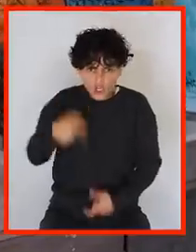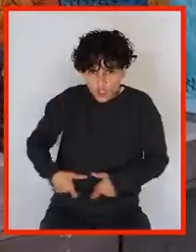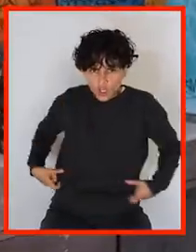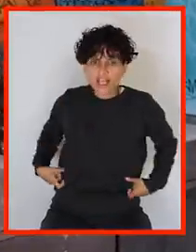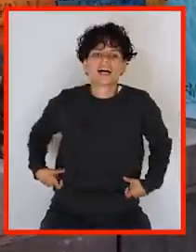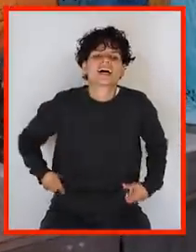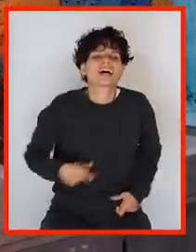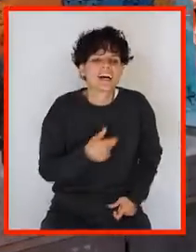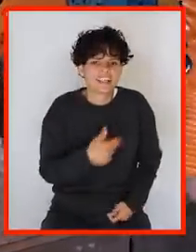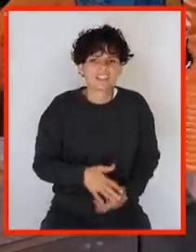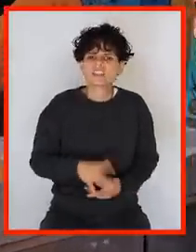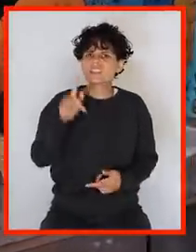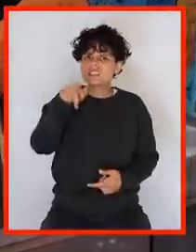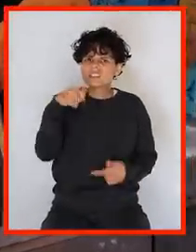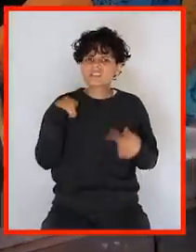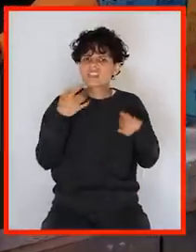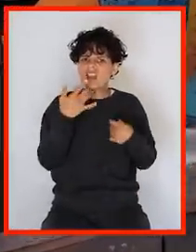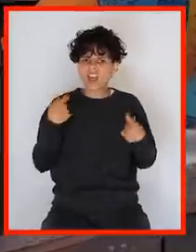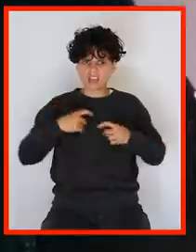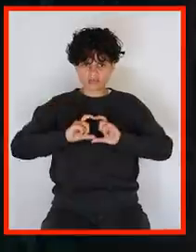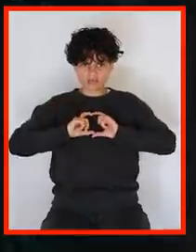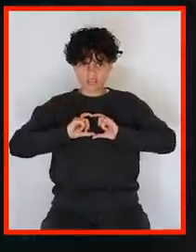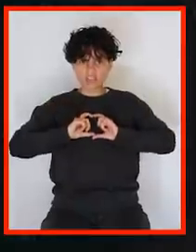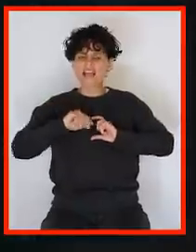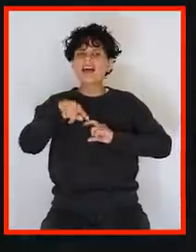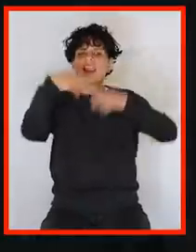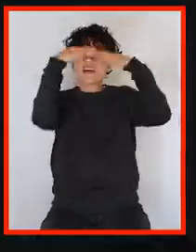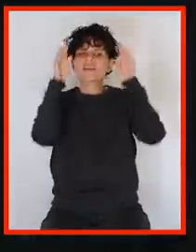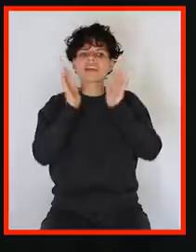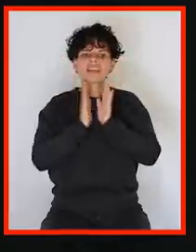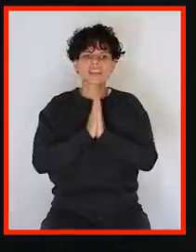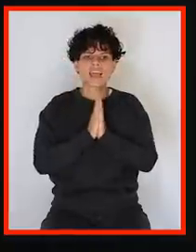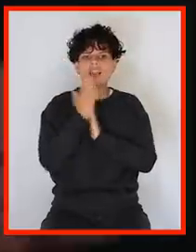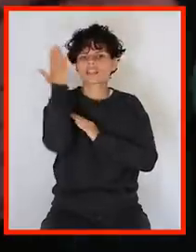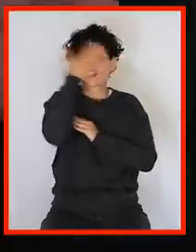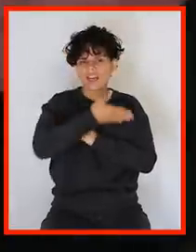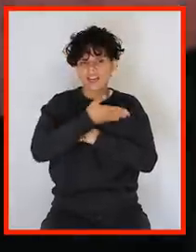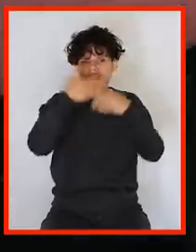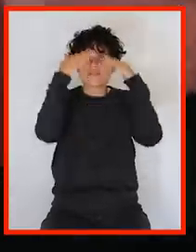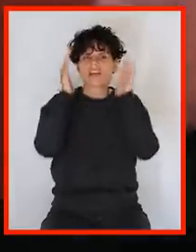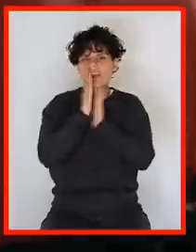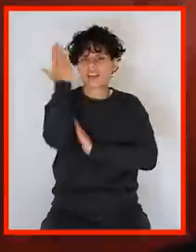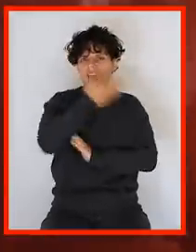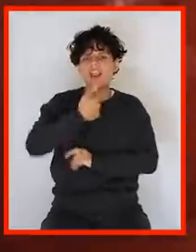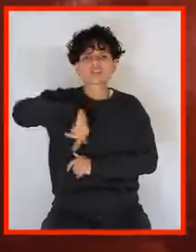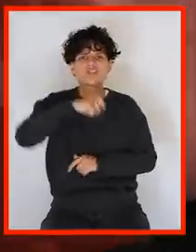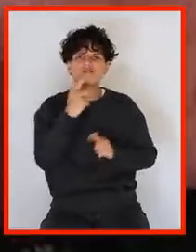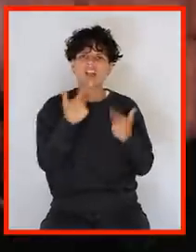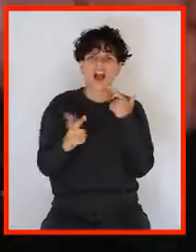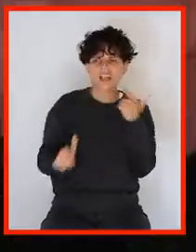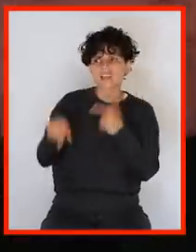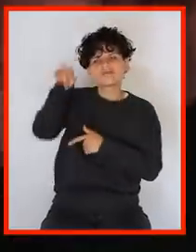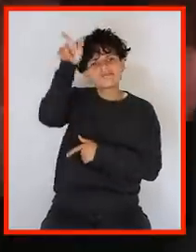esta es una medallita, es una... La Virgen de la Monse, bo. La Virgen Negrita, que nos cuida a todos los